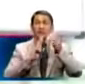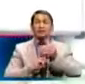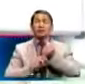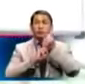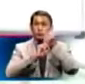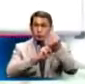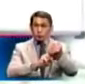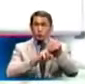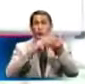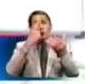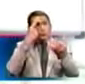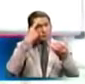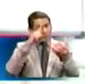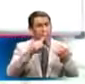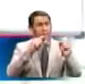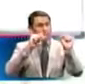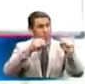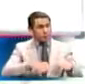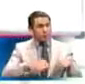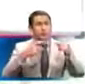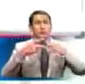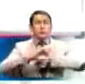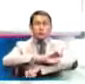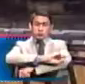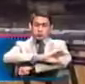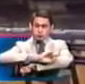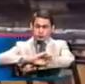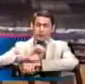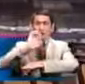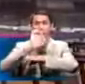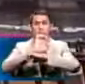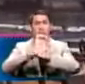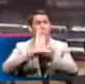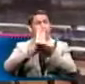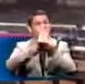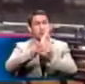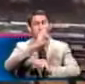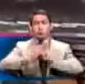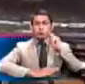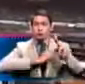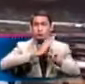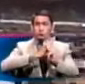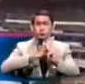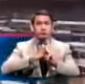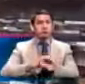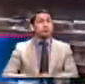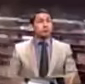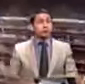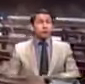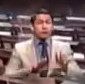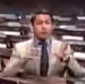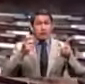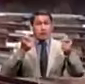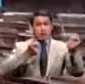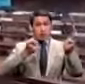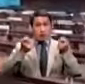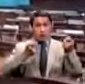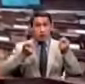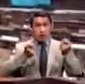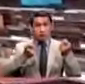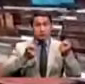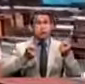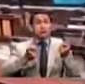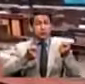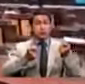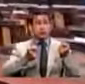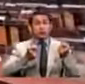justos para la promoción del Ecuador a nivel internacional. La norma aclara además que los carros híbridos se mantienen exentos del cobro del impuesto